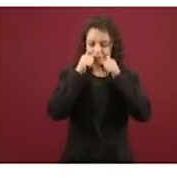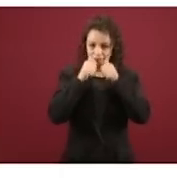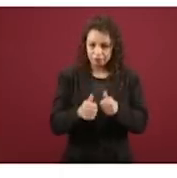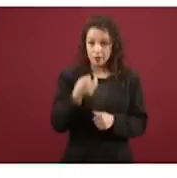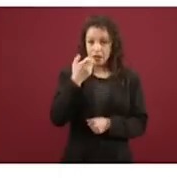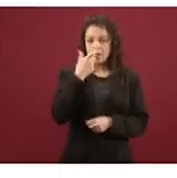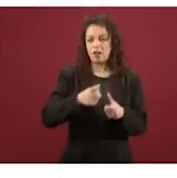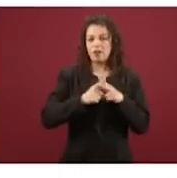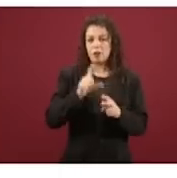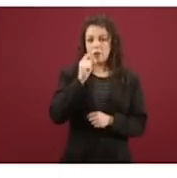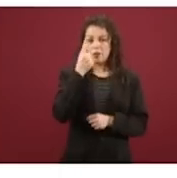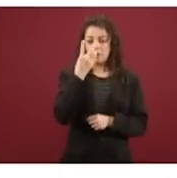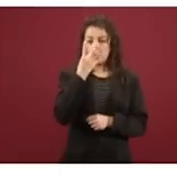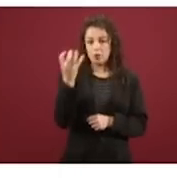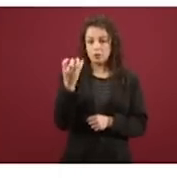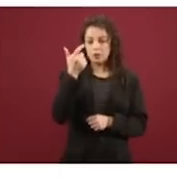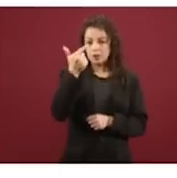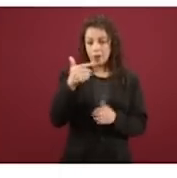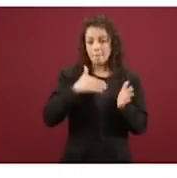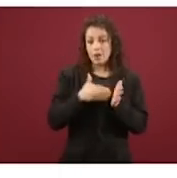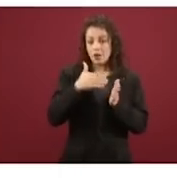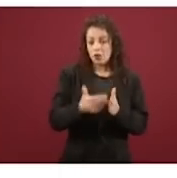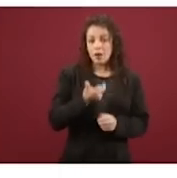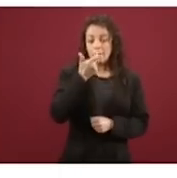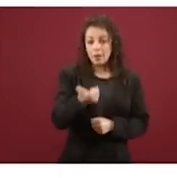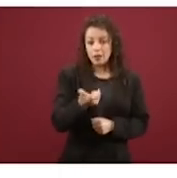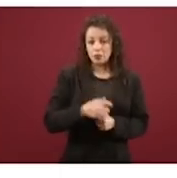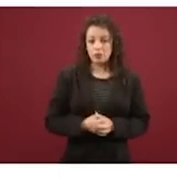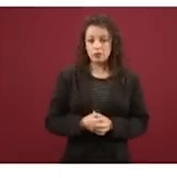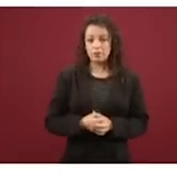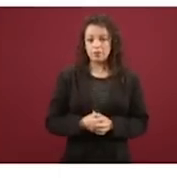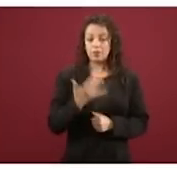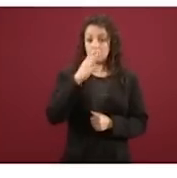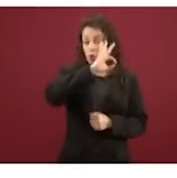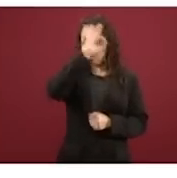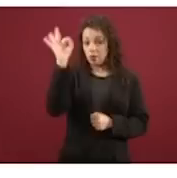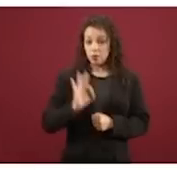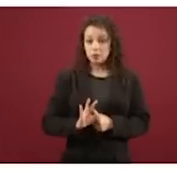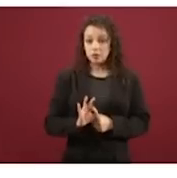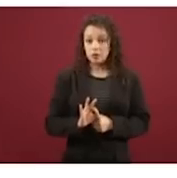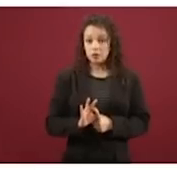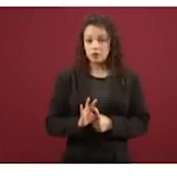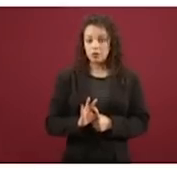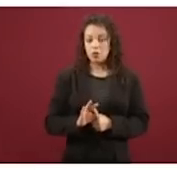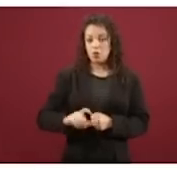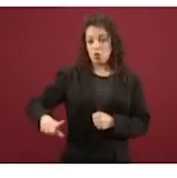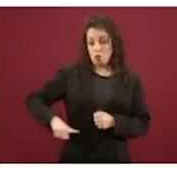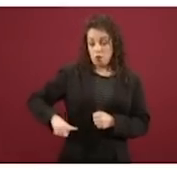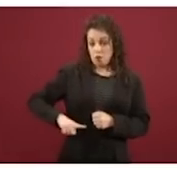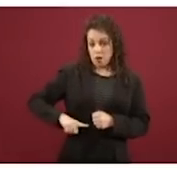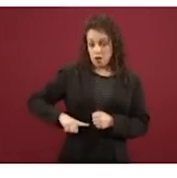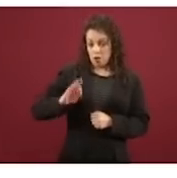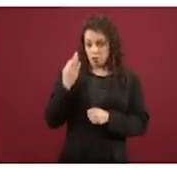de 21.407 millones de pesos, 50% lo aporta el gobierno federal